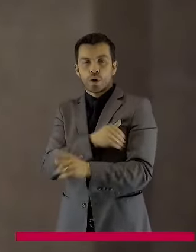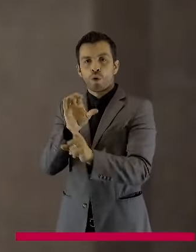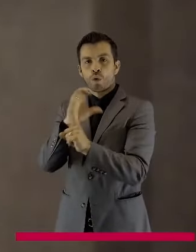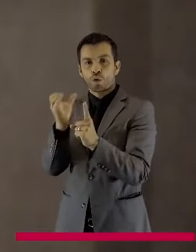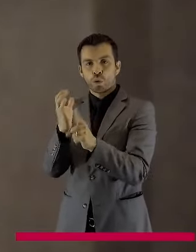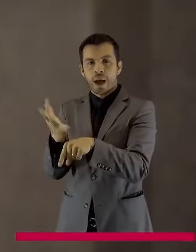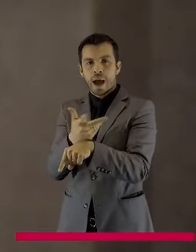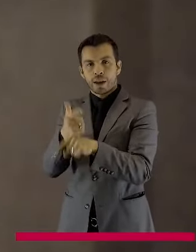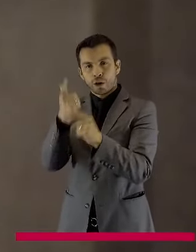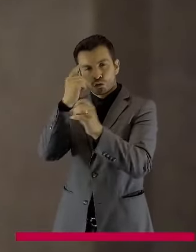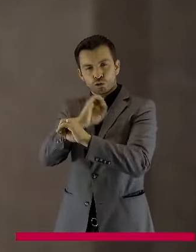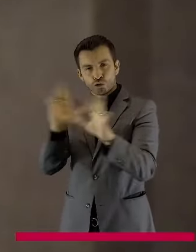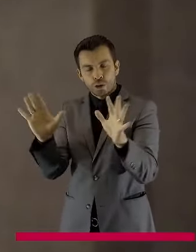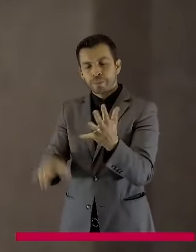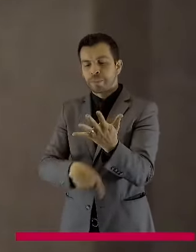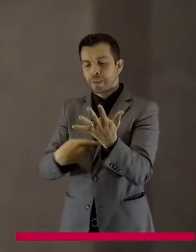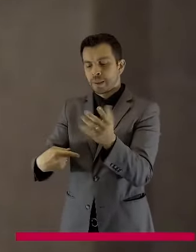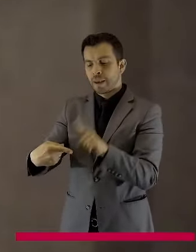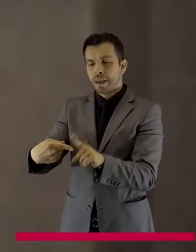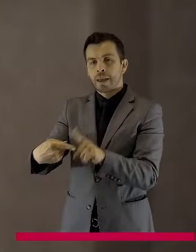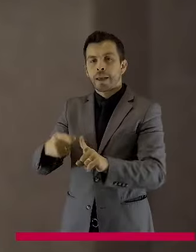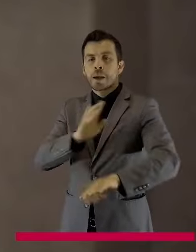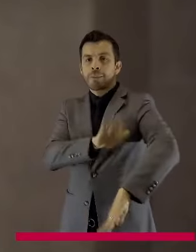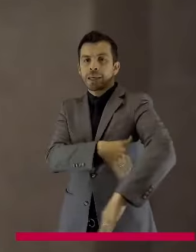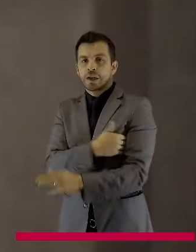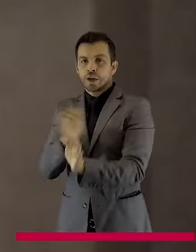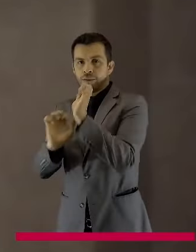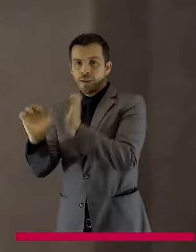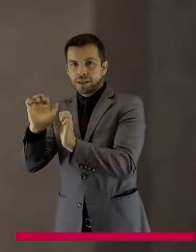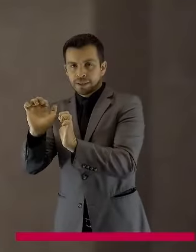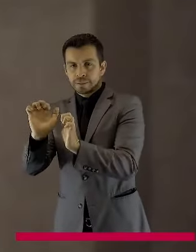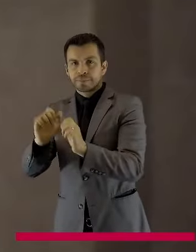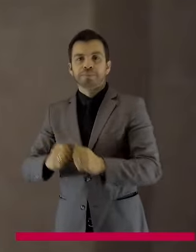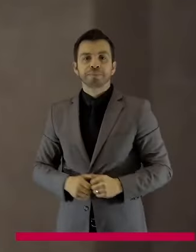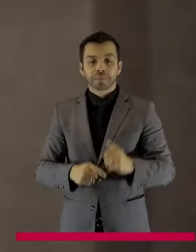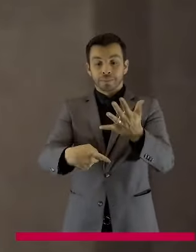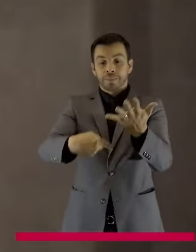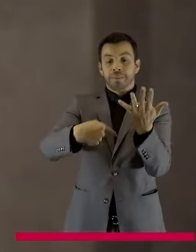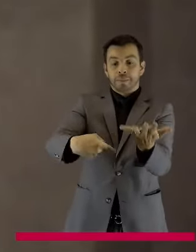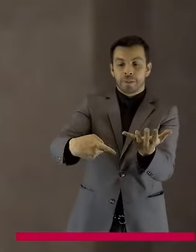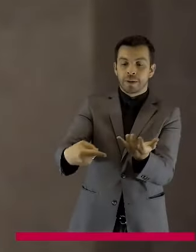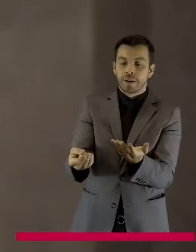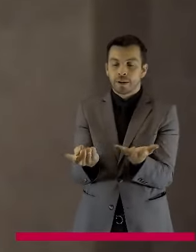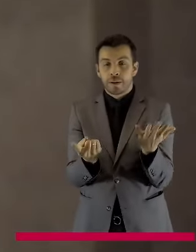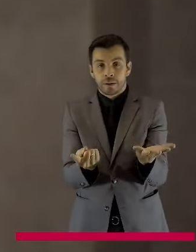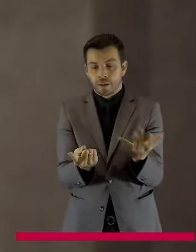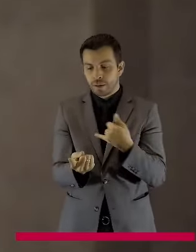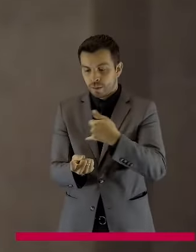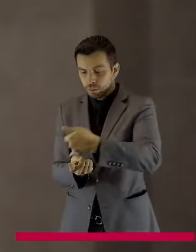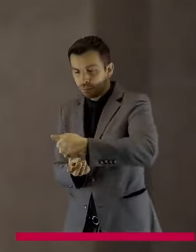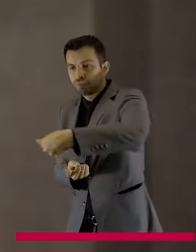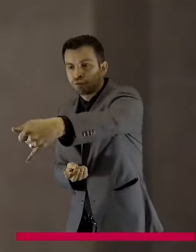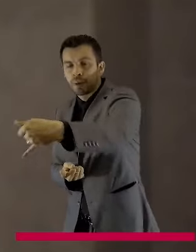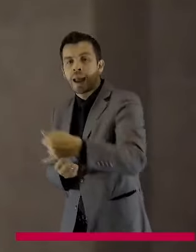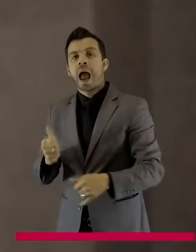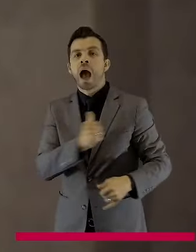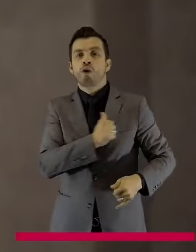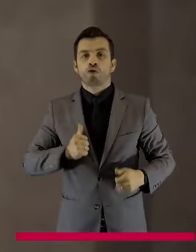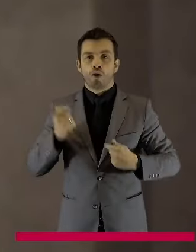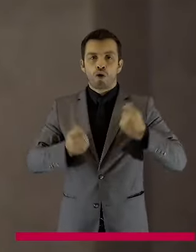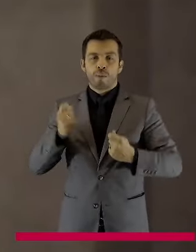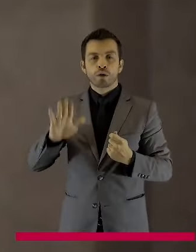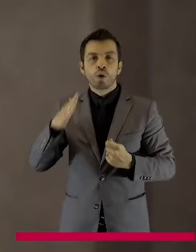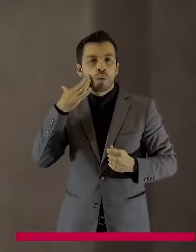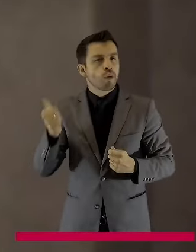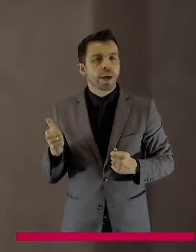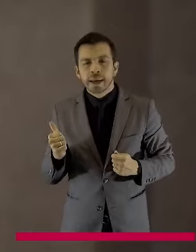las Artes y los Saberes y Ministerio de Defensa. La sexta línea, autonomía económica de las mujeres